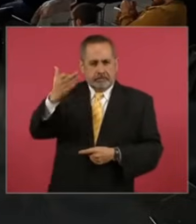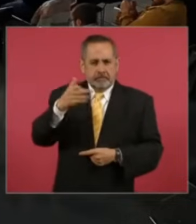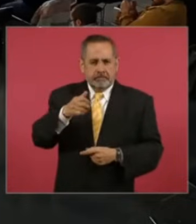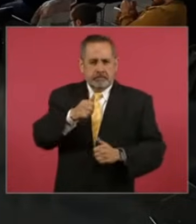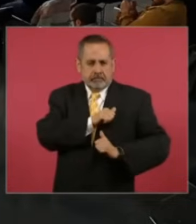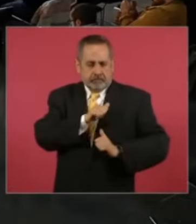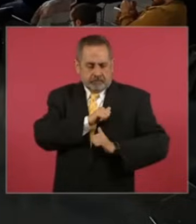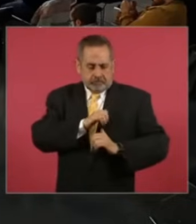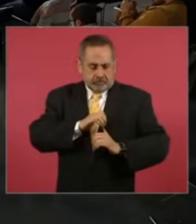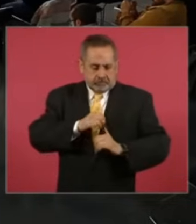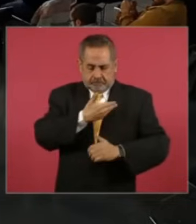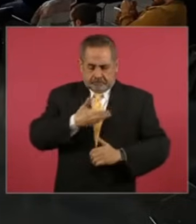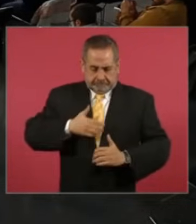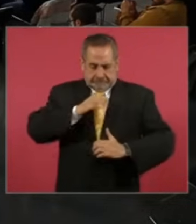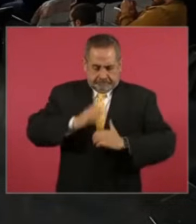militares